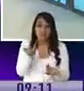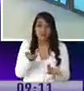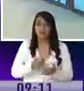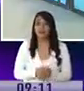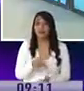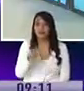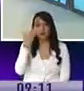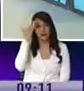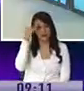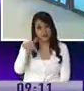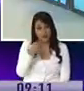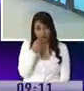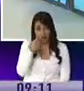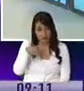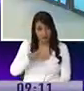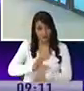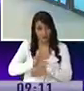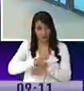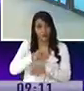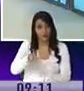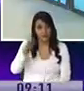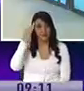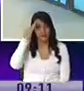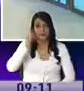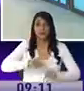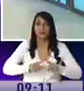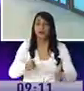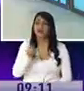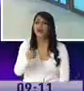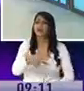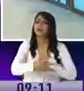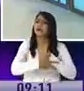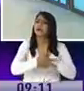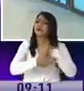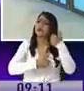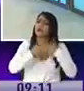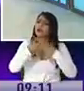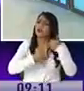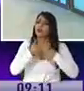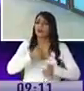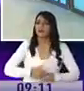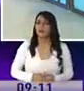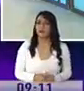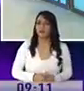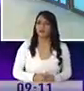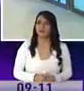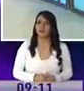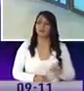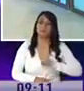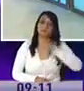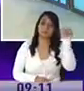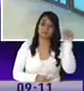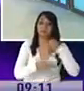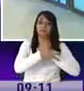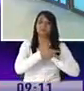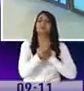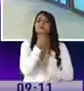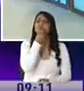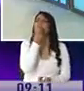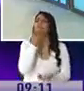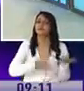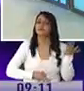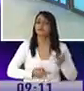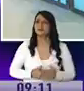sabes los platos Ecuatorianos los platos paraguayos Cuáles serían en caso de celebrar el triunfo Paraguay Así